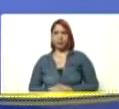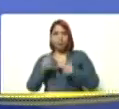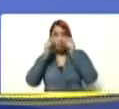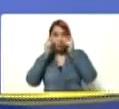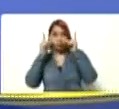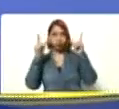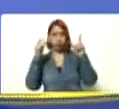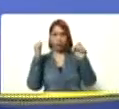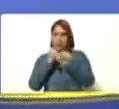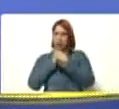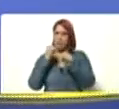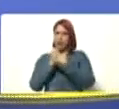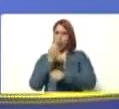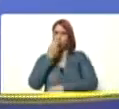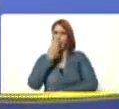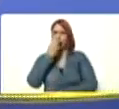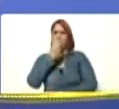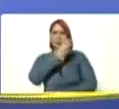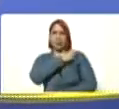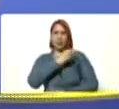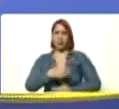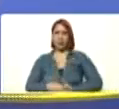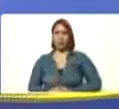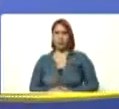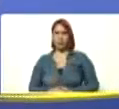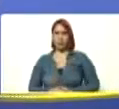Impresionante la obra de García Carneiro.